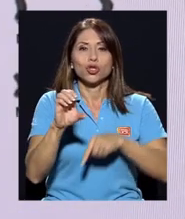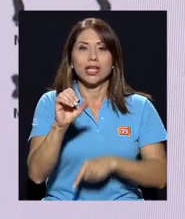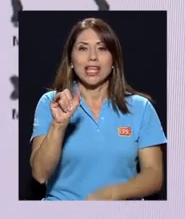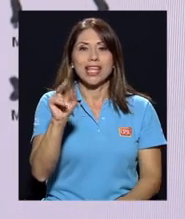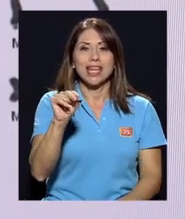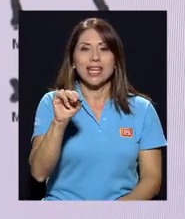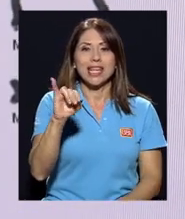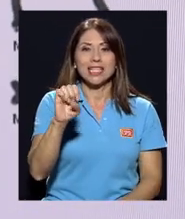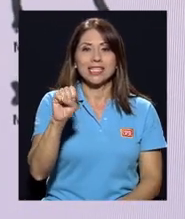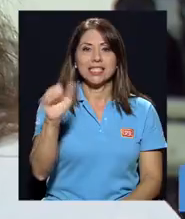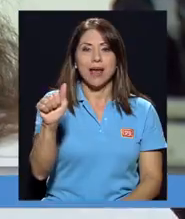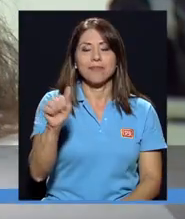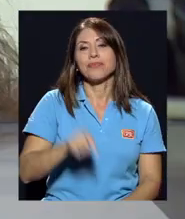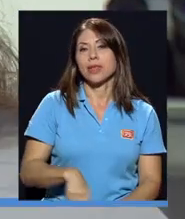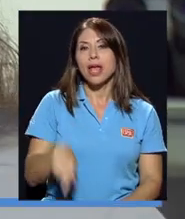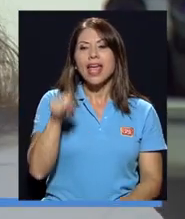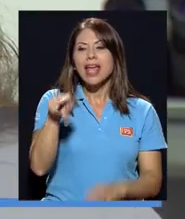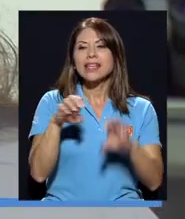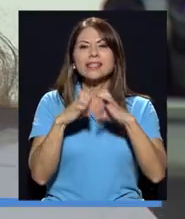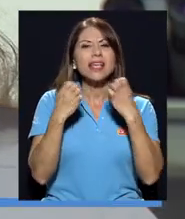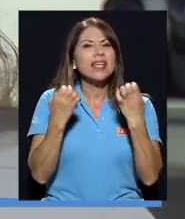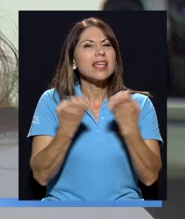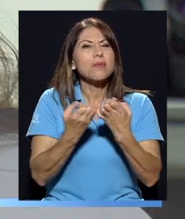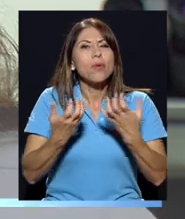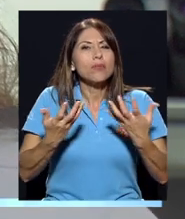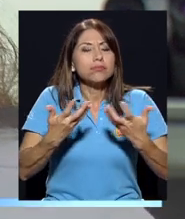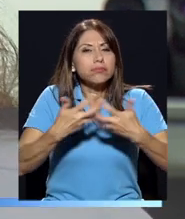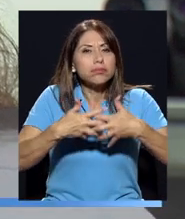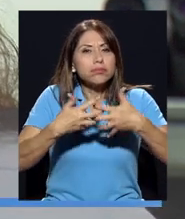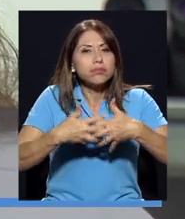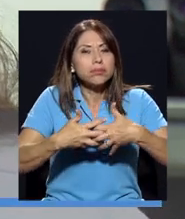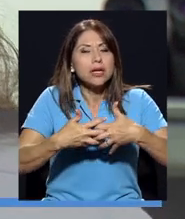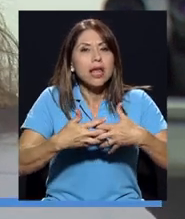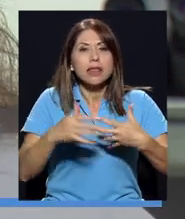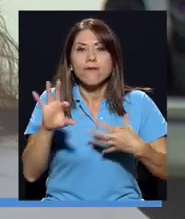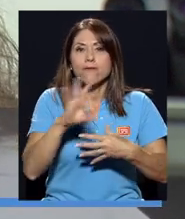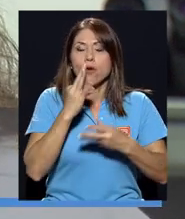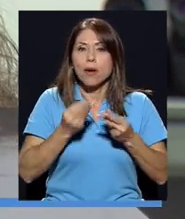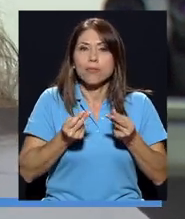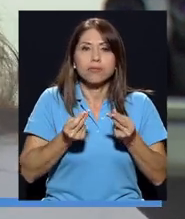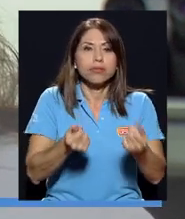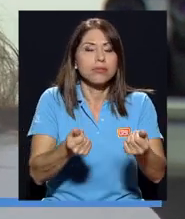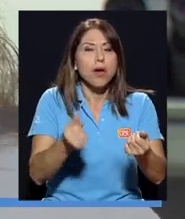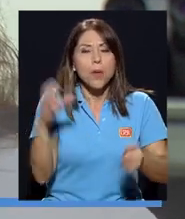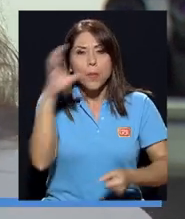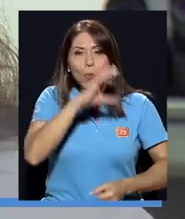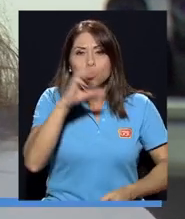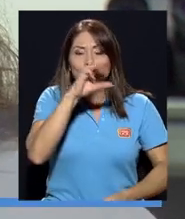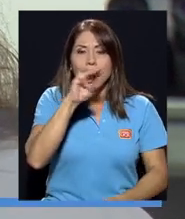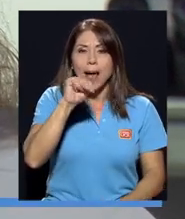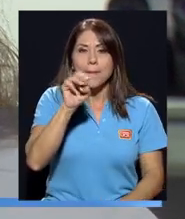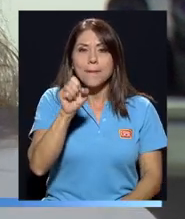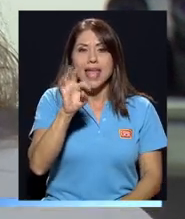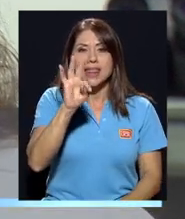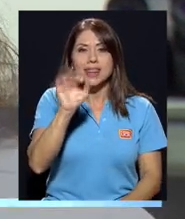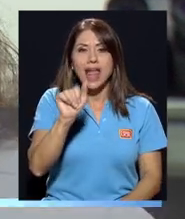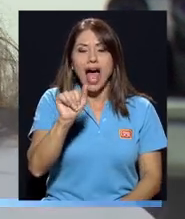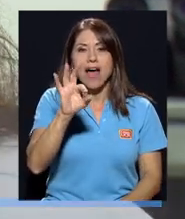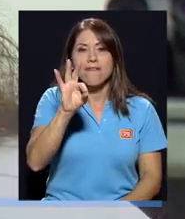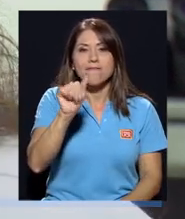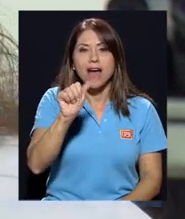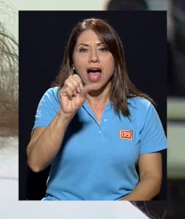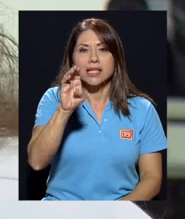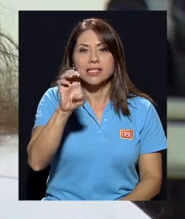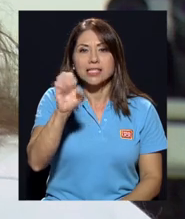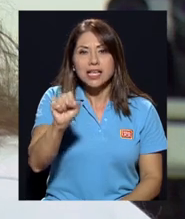lo que hace es que busca de manera automatizada metafases, les toma fotos y por lo tanto